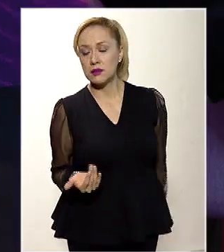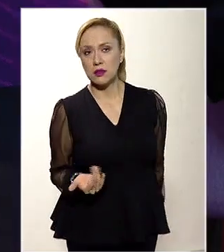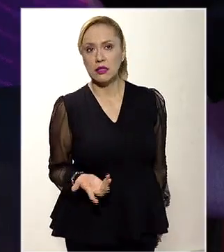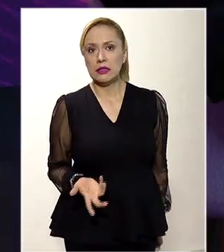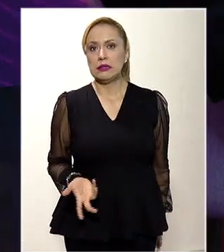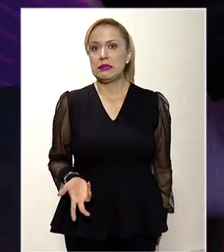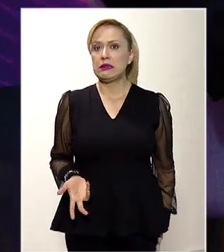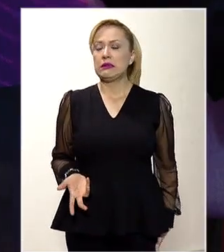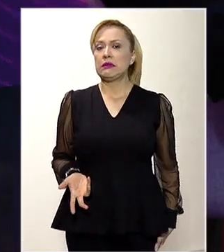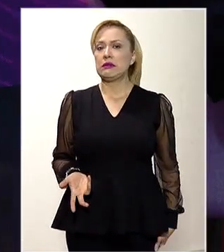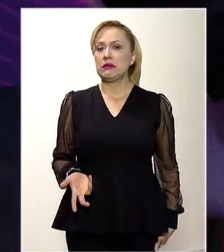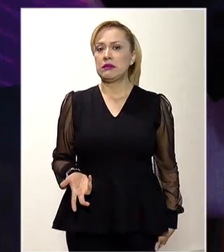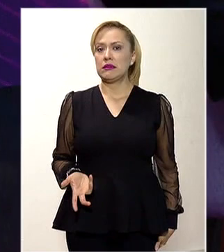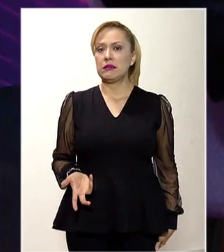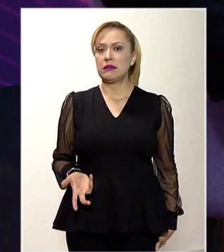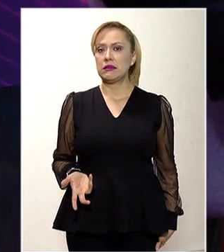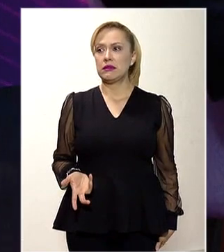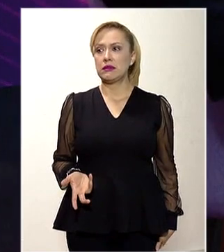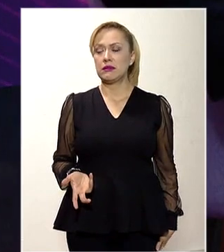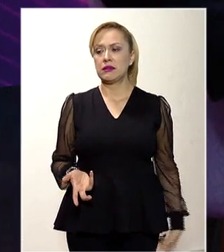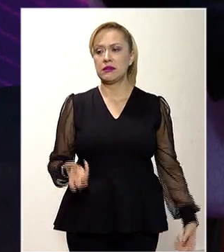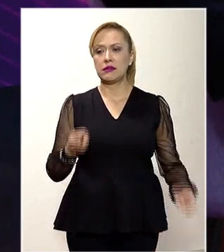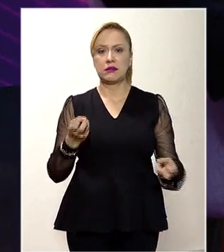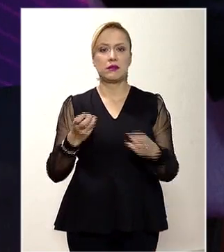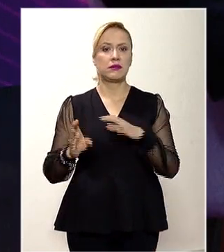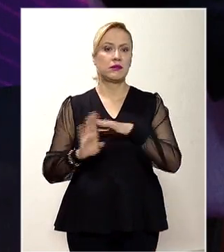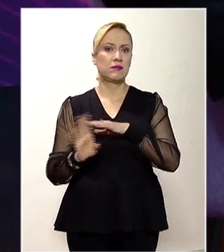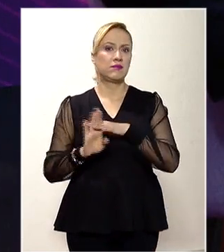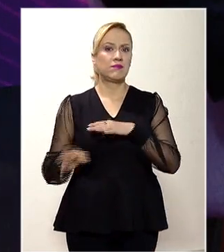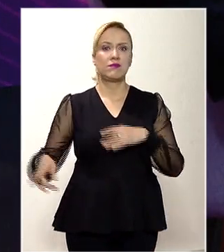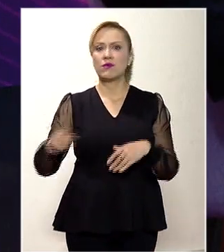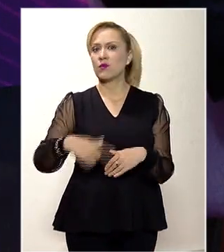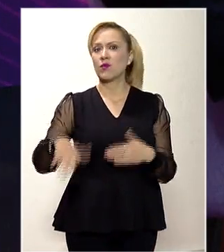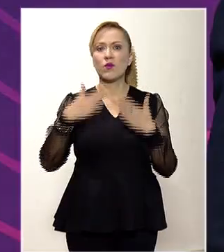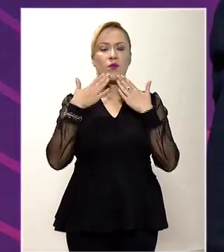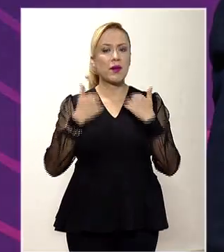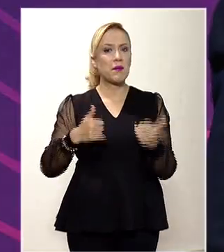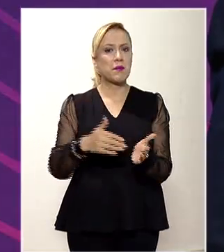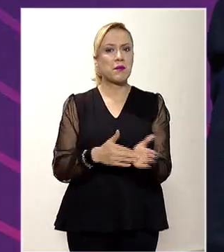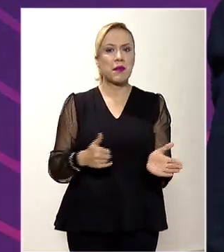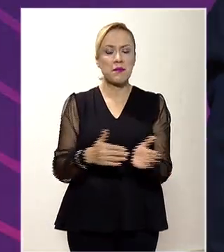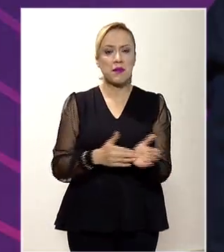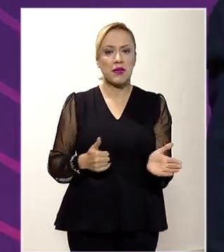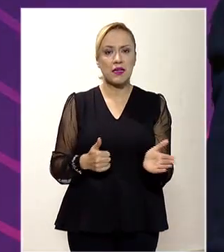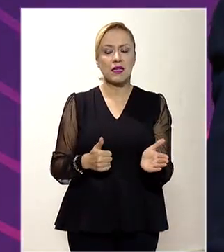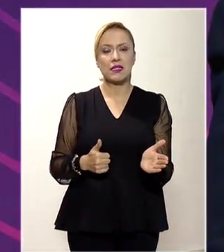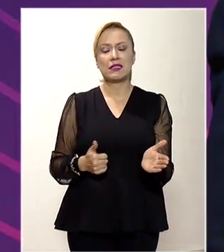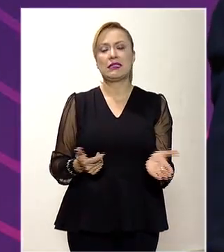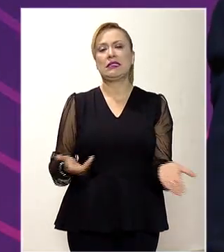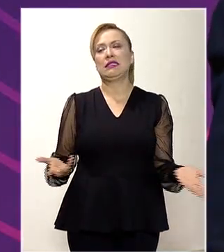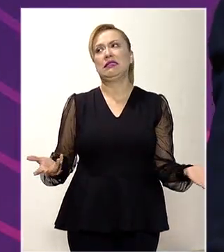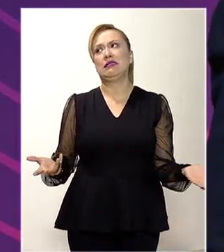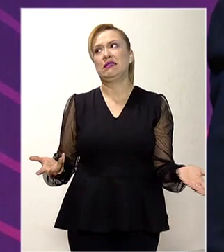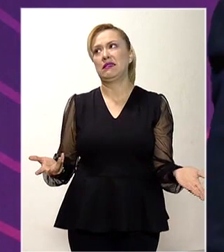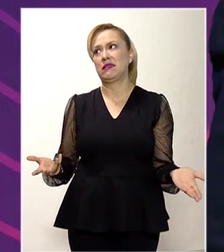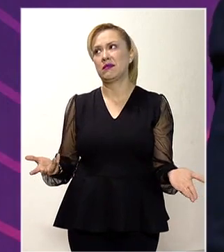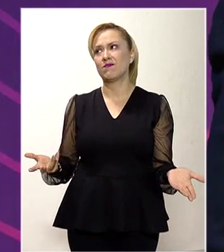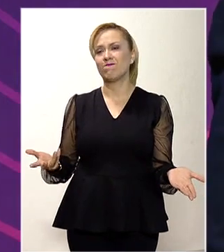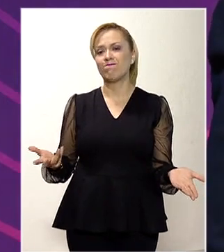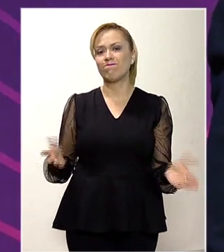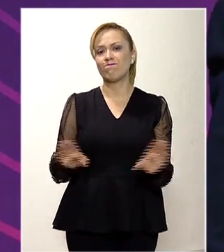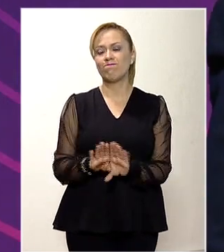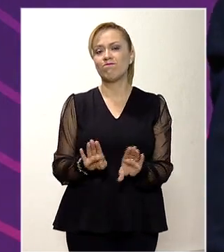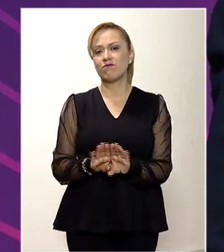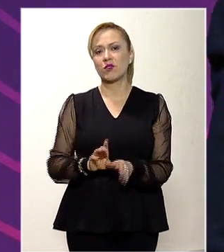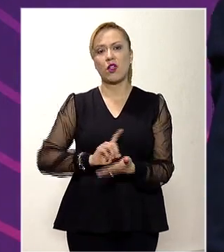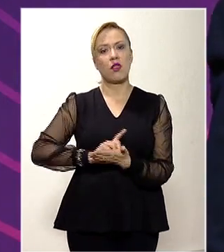Claro. Como si su condición de migrante sin documentos, ¿no? Estuviera por encima del hecho de que, De sus